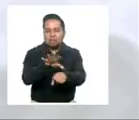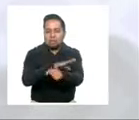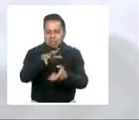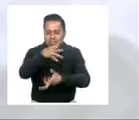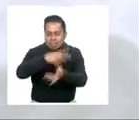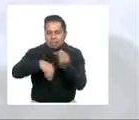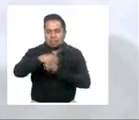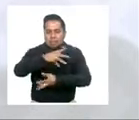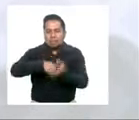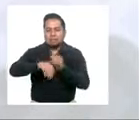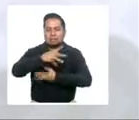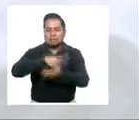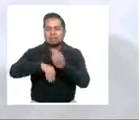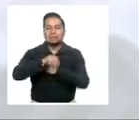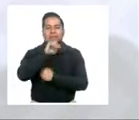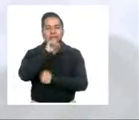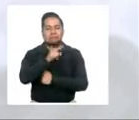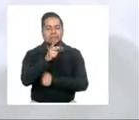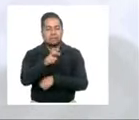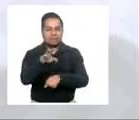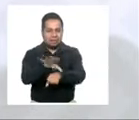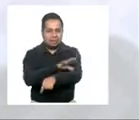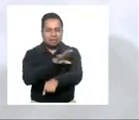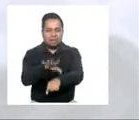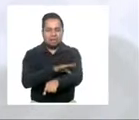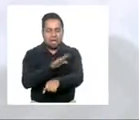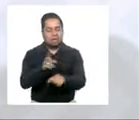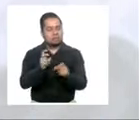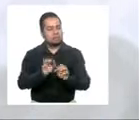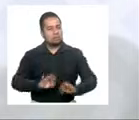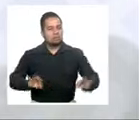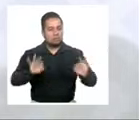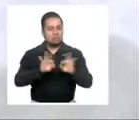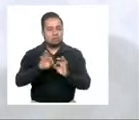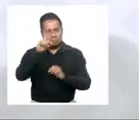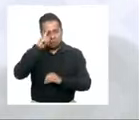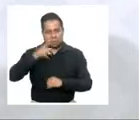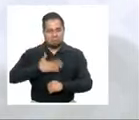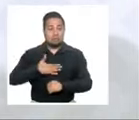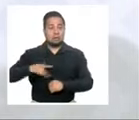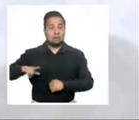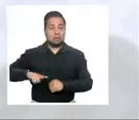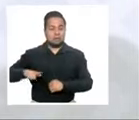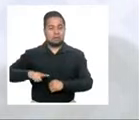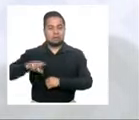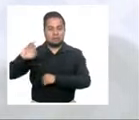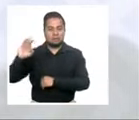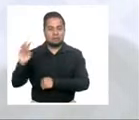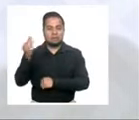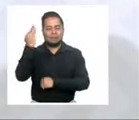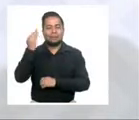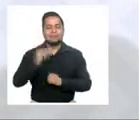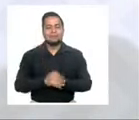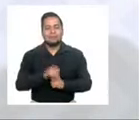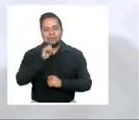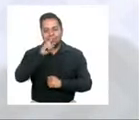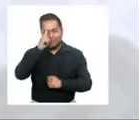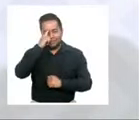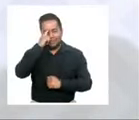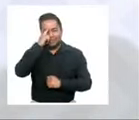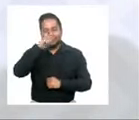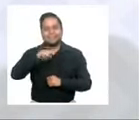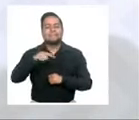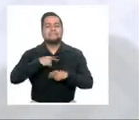renovable, que esta energía es prioridad para el gobierno federal y para nuestro